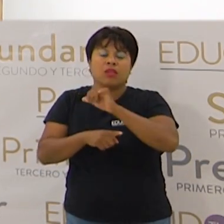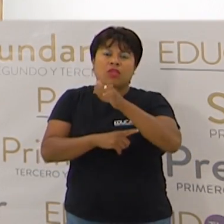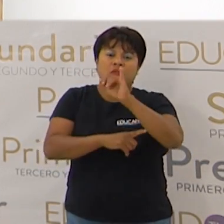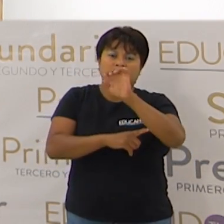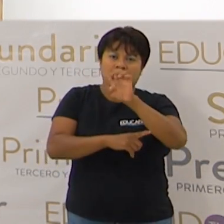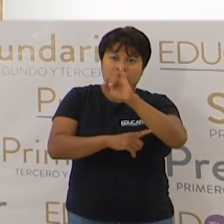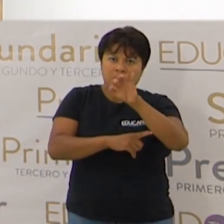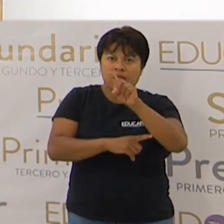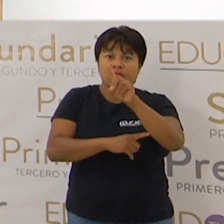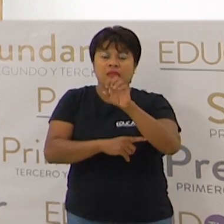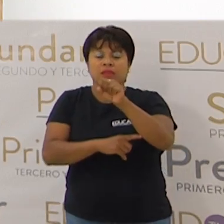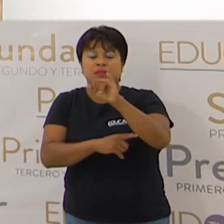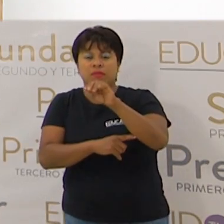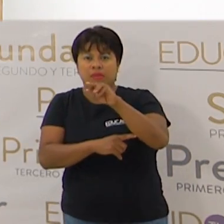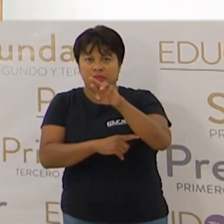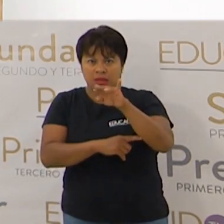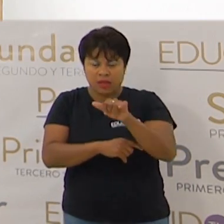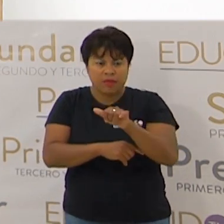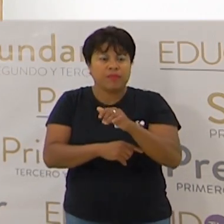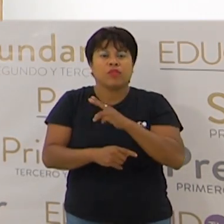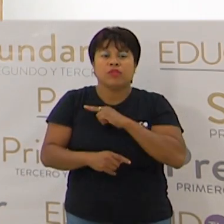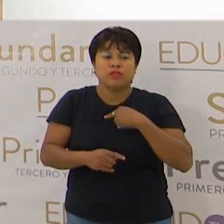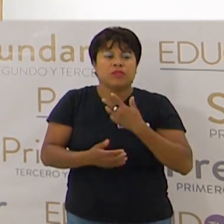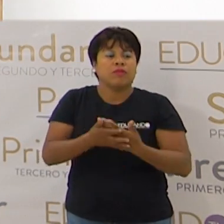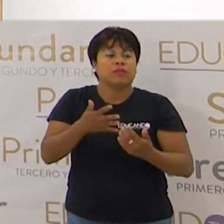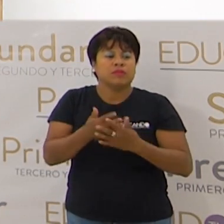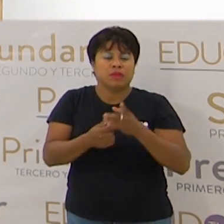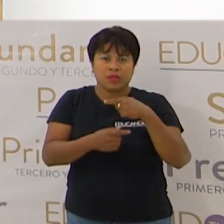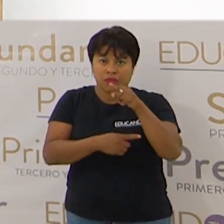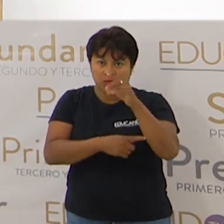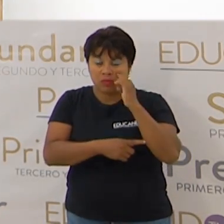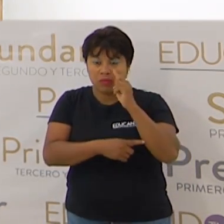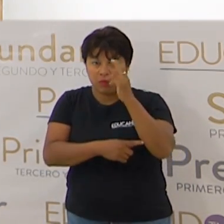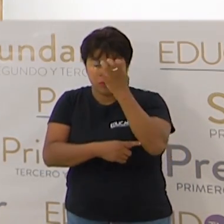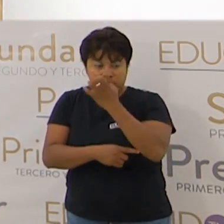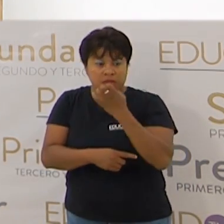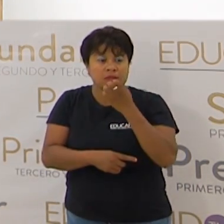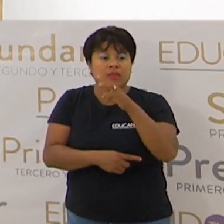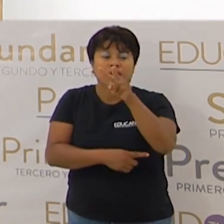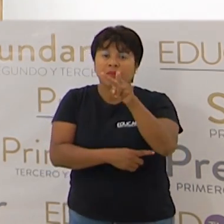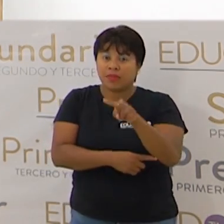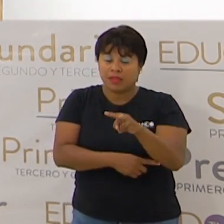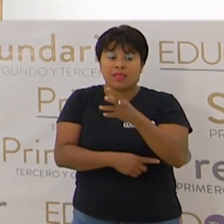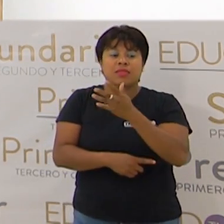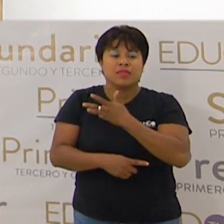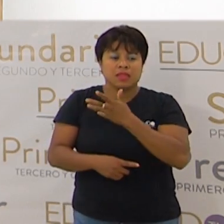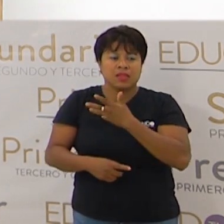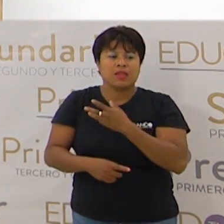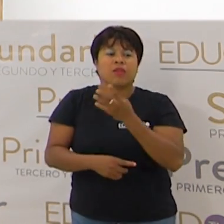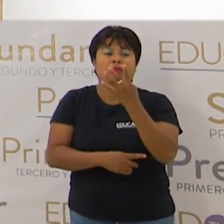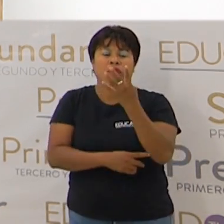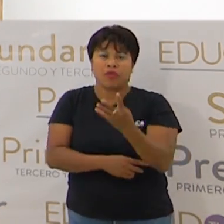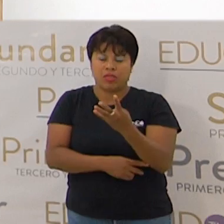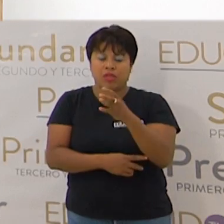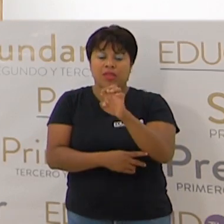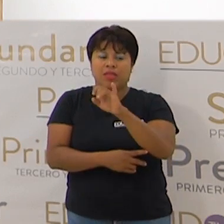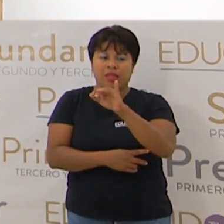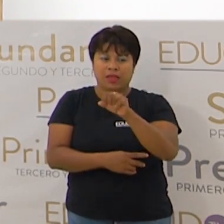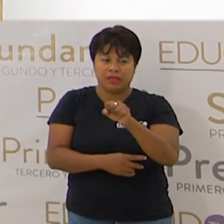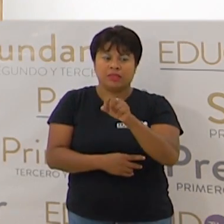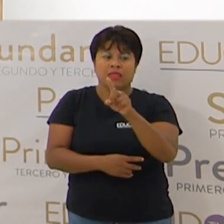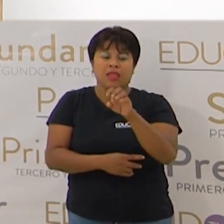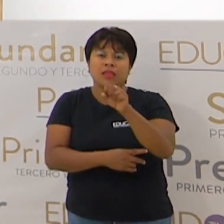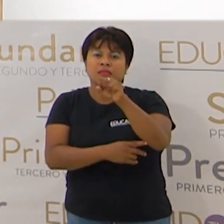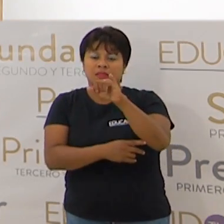eje de simetría. Vamos a hacerlo para que tú observes que realmente tiene 4 ejes